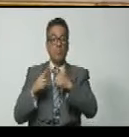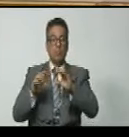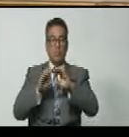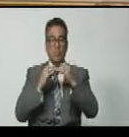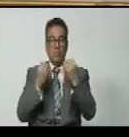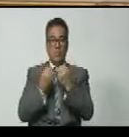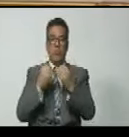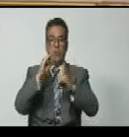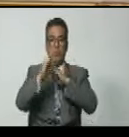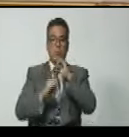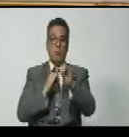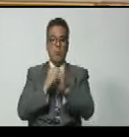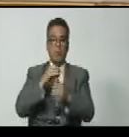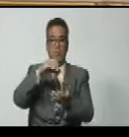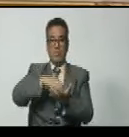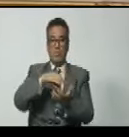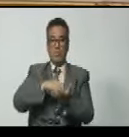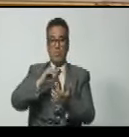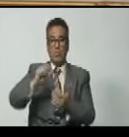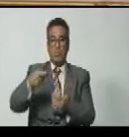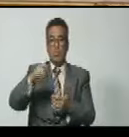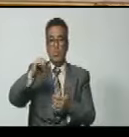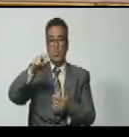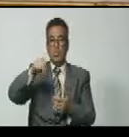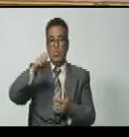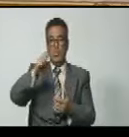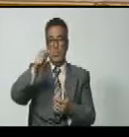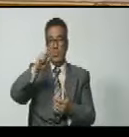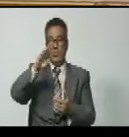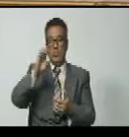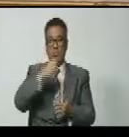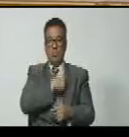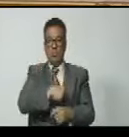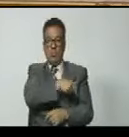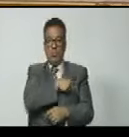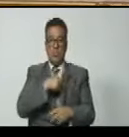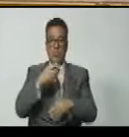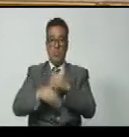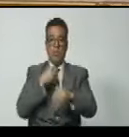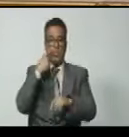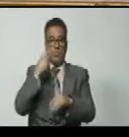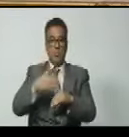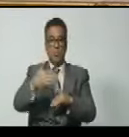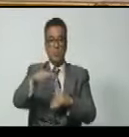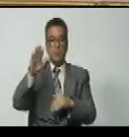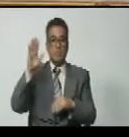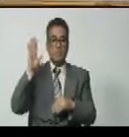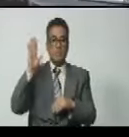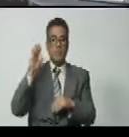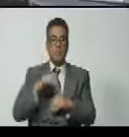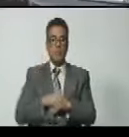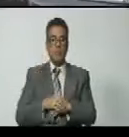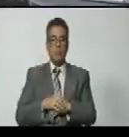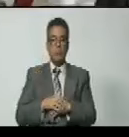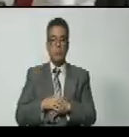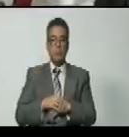organismos internacionales con sede en la ciudad de Ginebra, Confederación Suiza, sírvanse manifestarlo con la señal de costumbre.